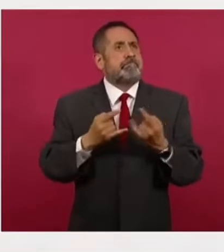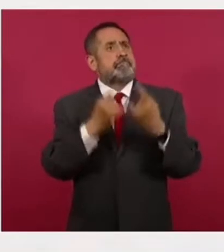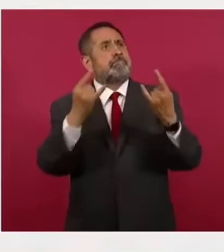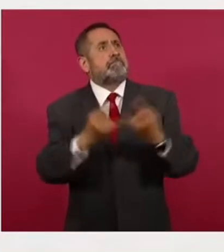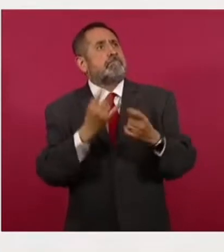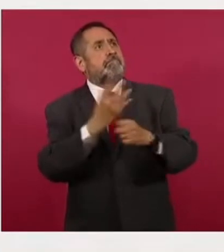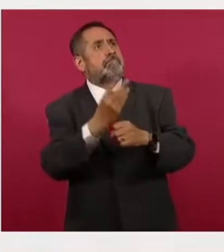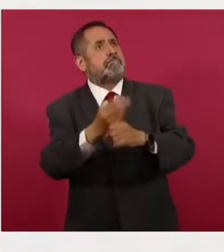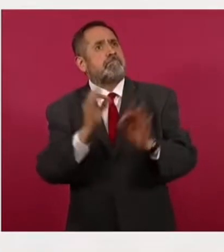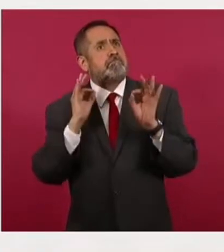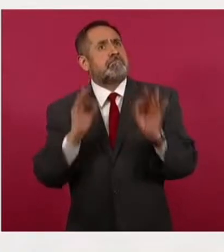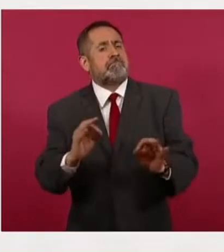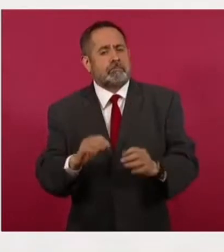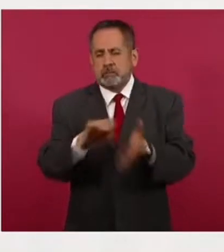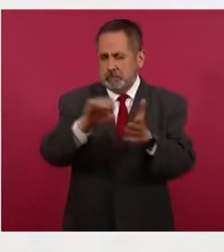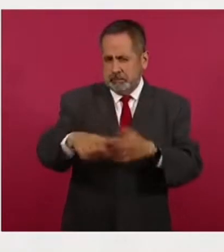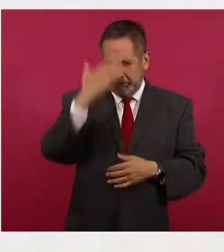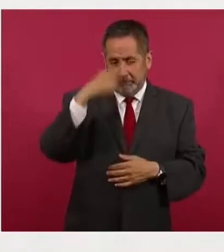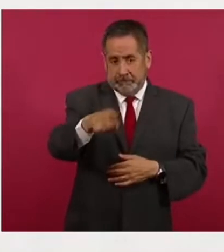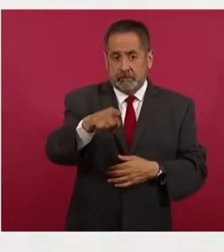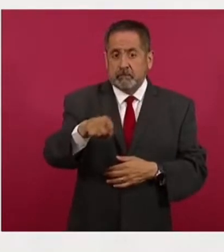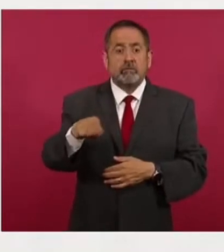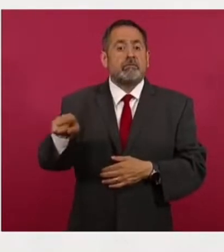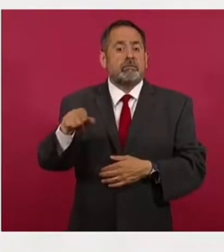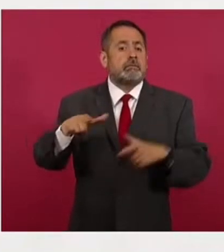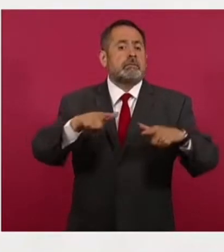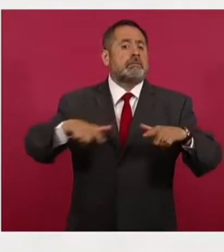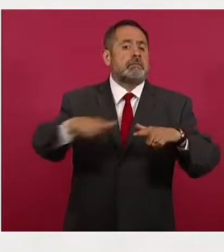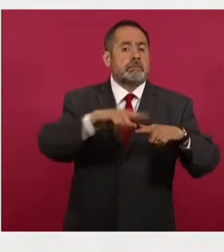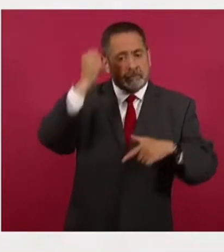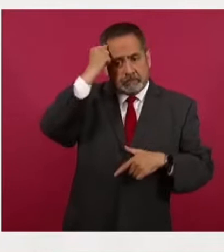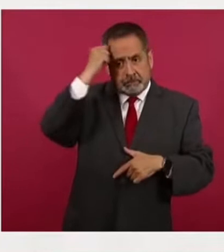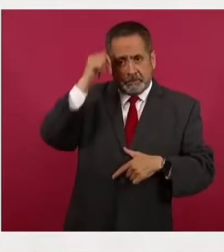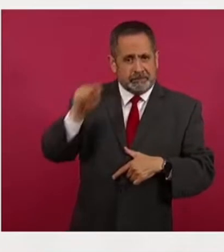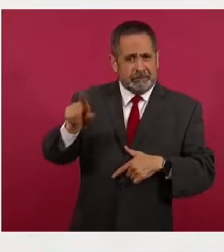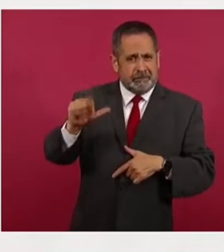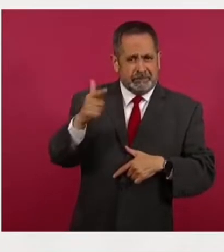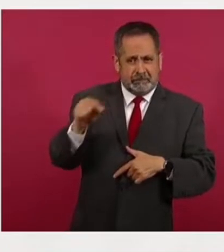se decretó área natural protegida el lago de Texcoco.